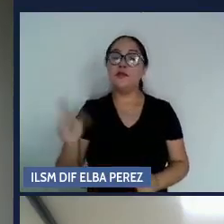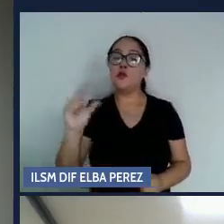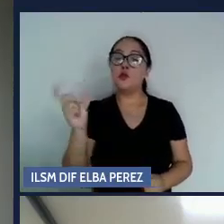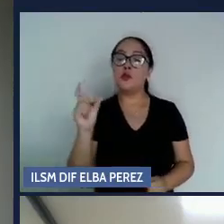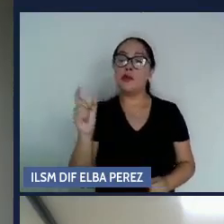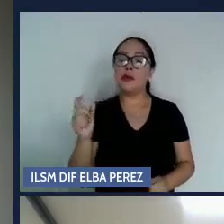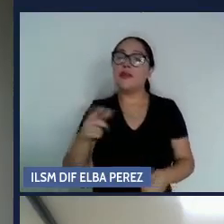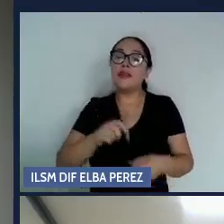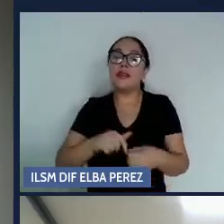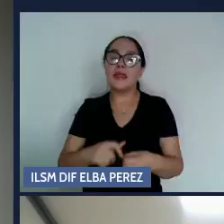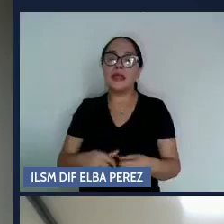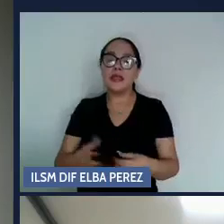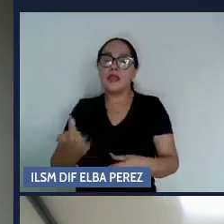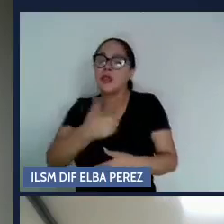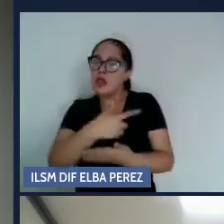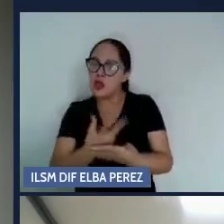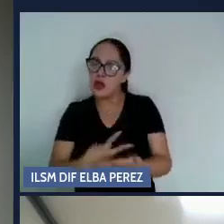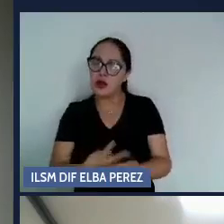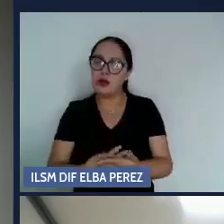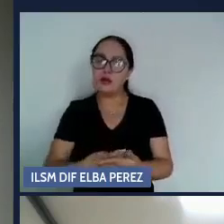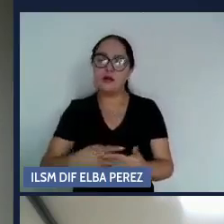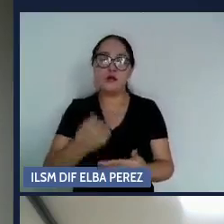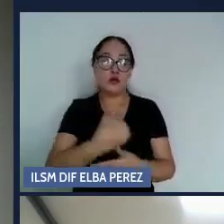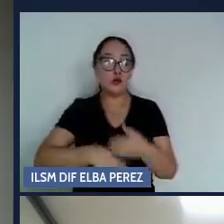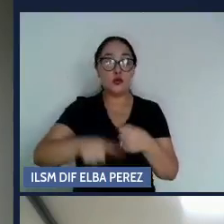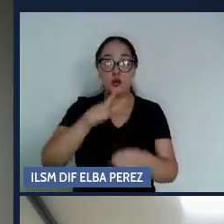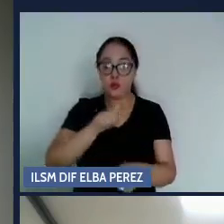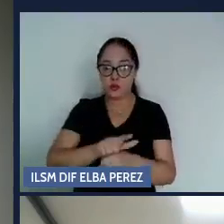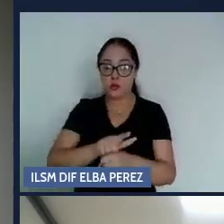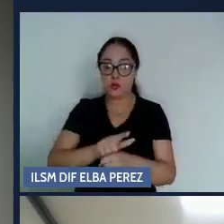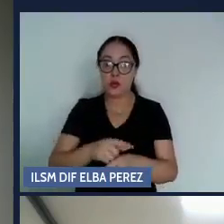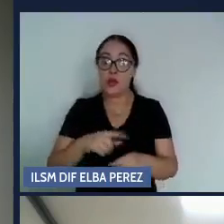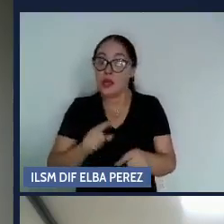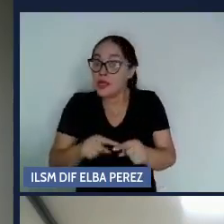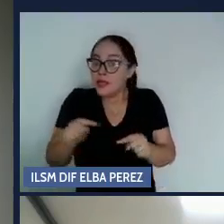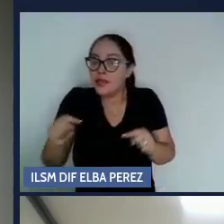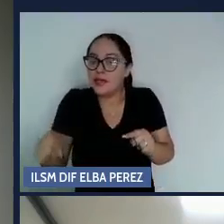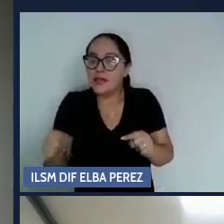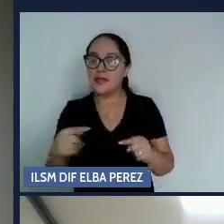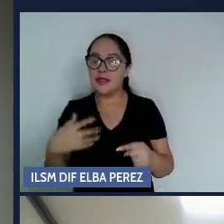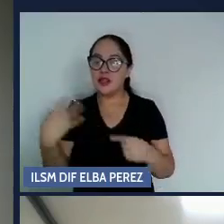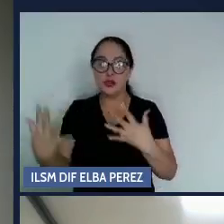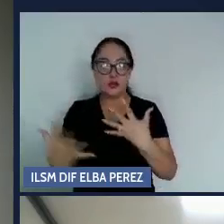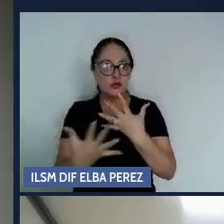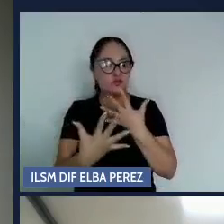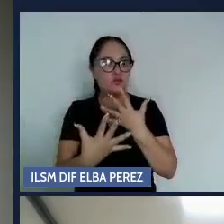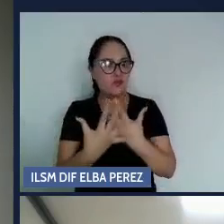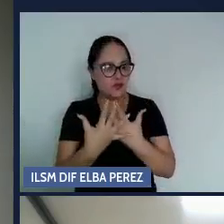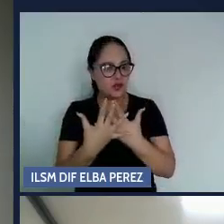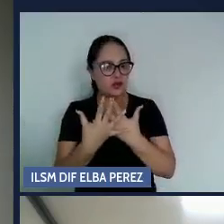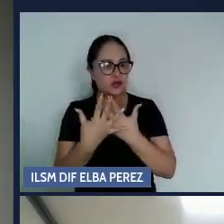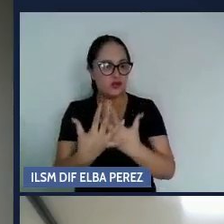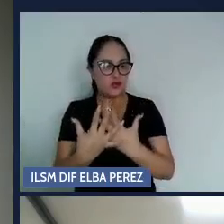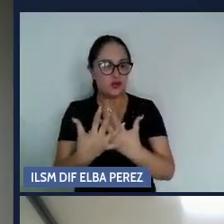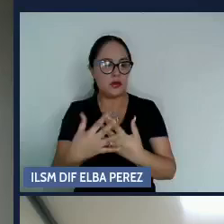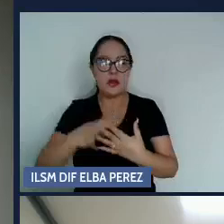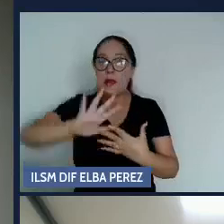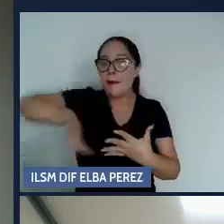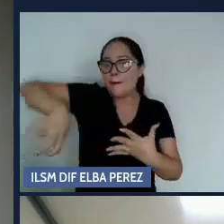con fines electorales, se ameritará prisión preventiva oficiosa. Y dicho de otra manera